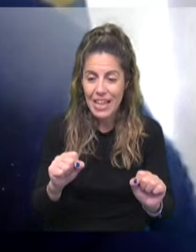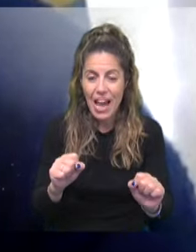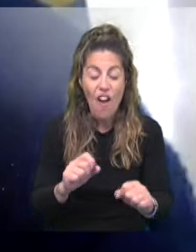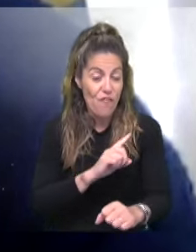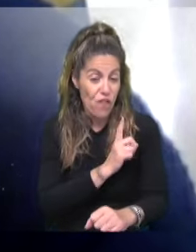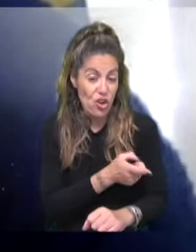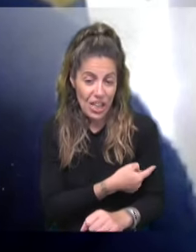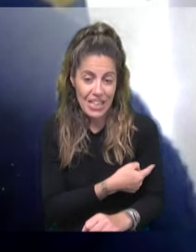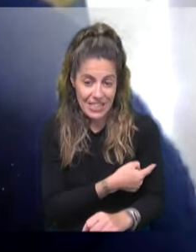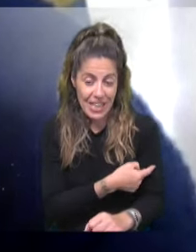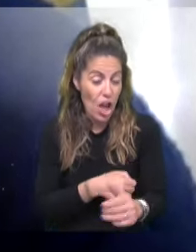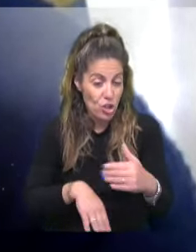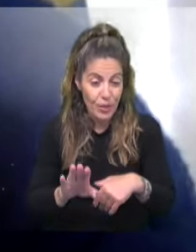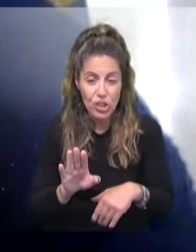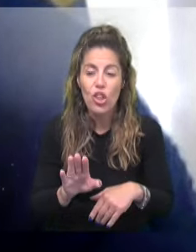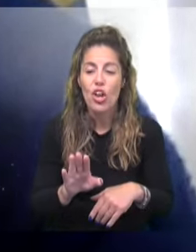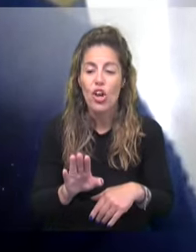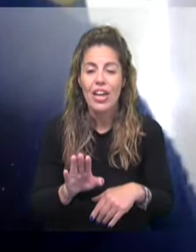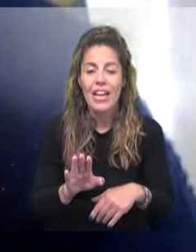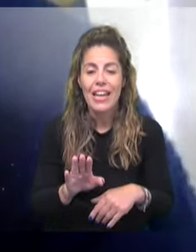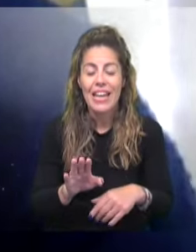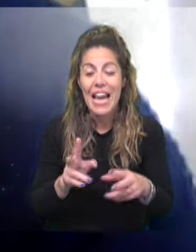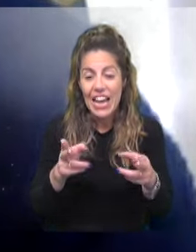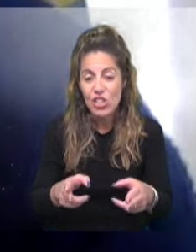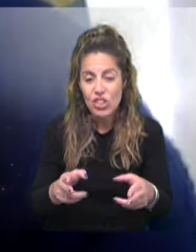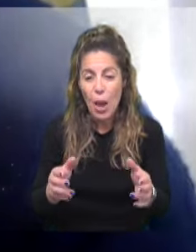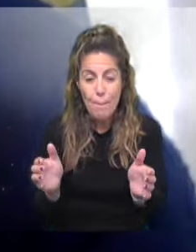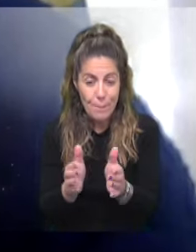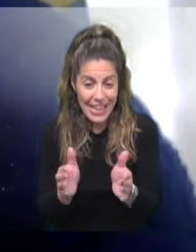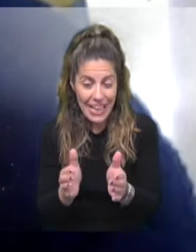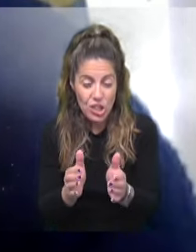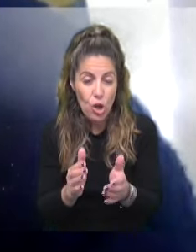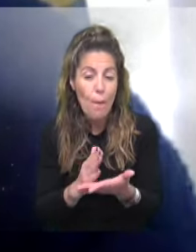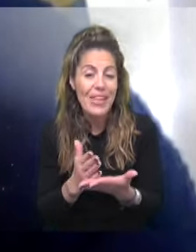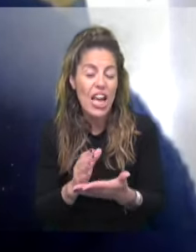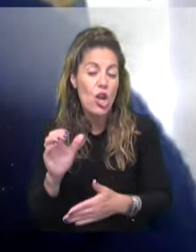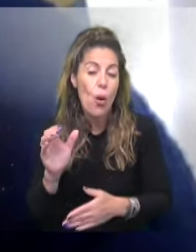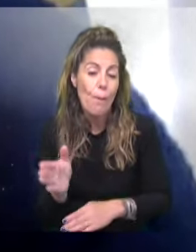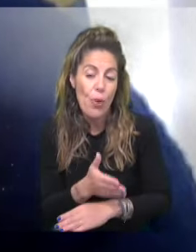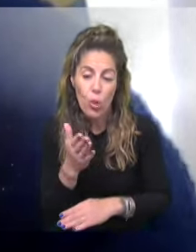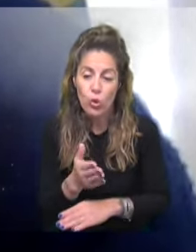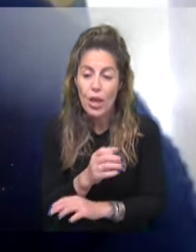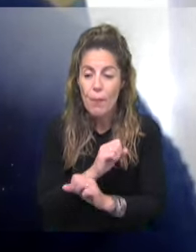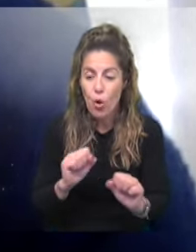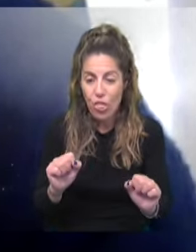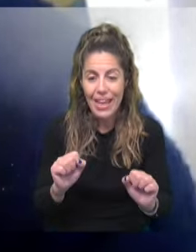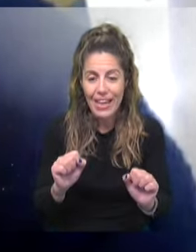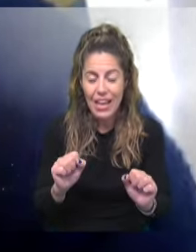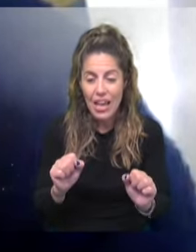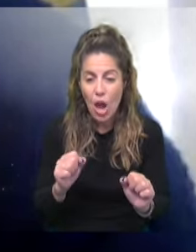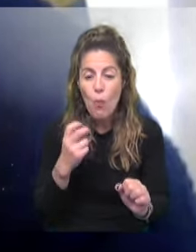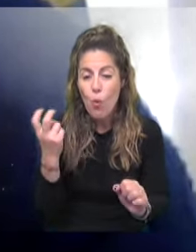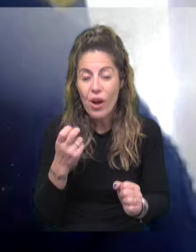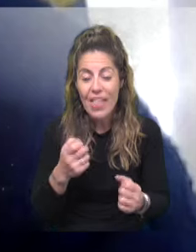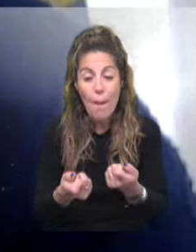fortalecer sobre todo en En aquellos estratos de Pequeños y medianos productores la posibilidad de este búsqueda